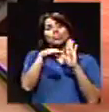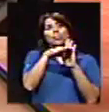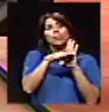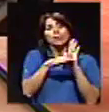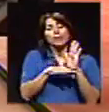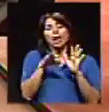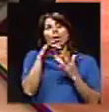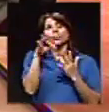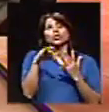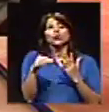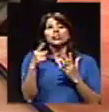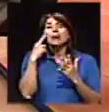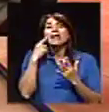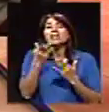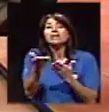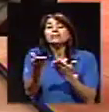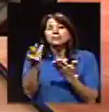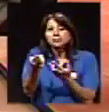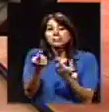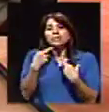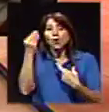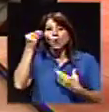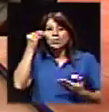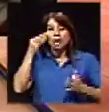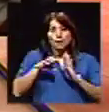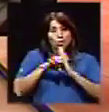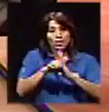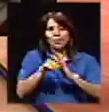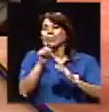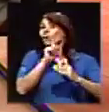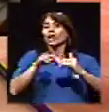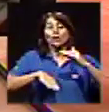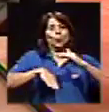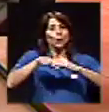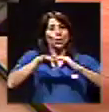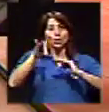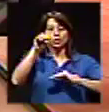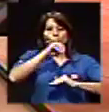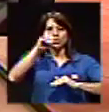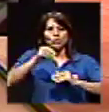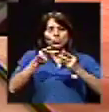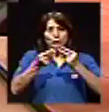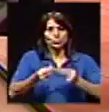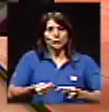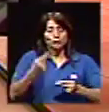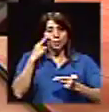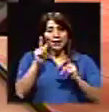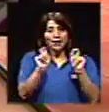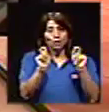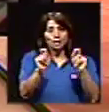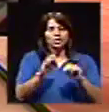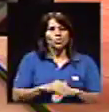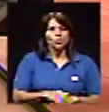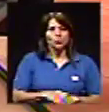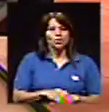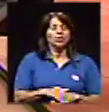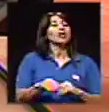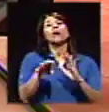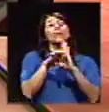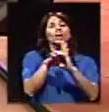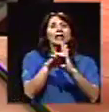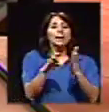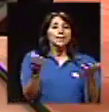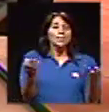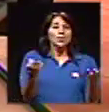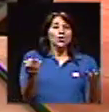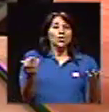opina. Por ejemplo, que no se llegue al 8% de presupuesto para la educación. Por ejemplo, que